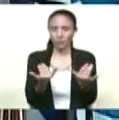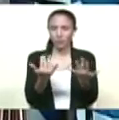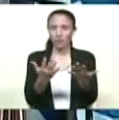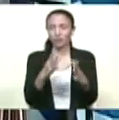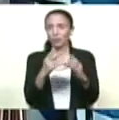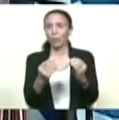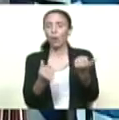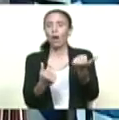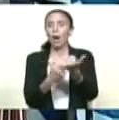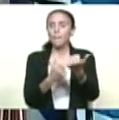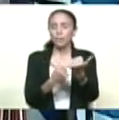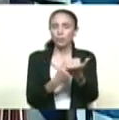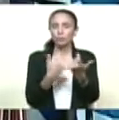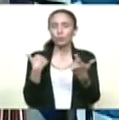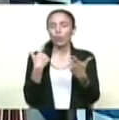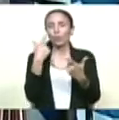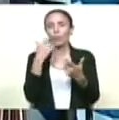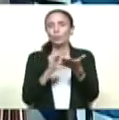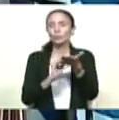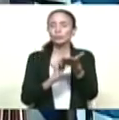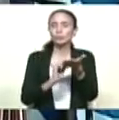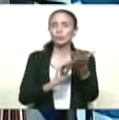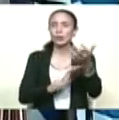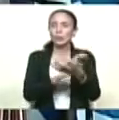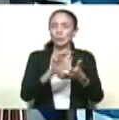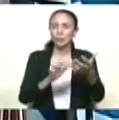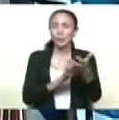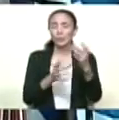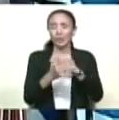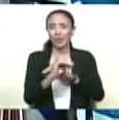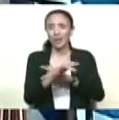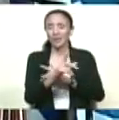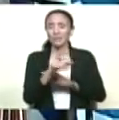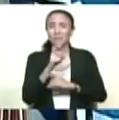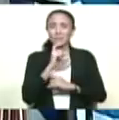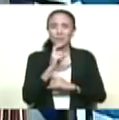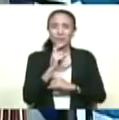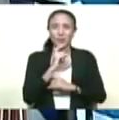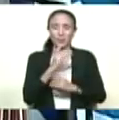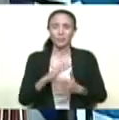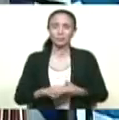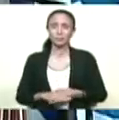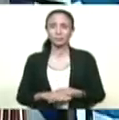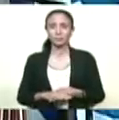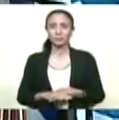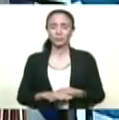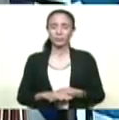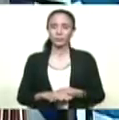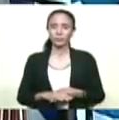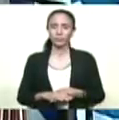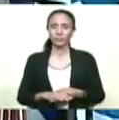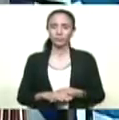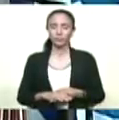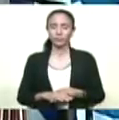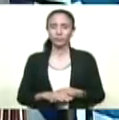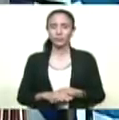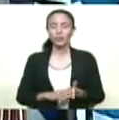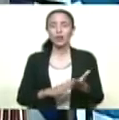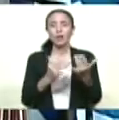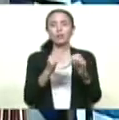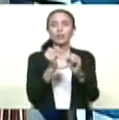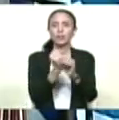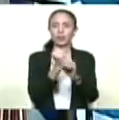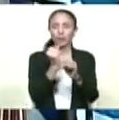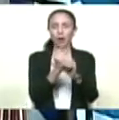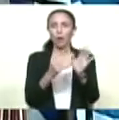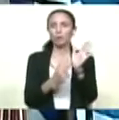caso por el órgano auxiliar en el sistema del sistema de justicia dije sin para esta labor que